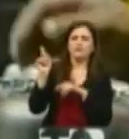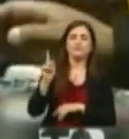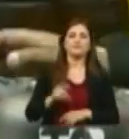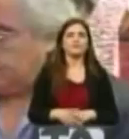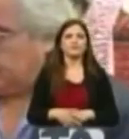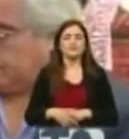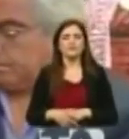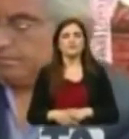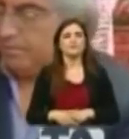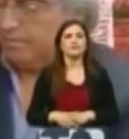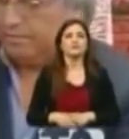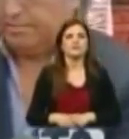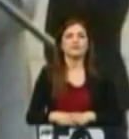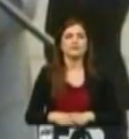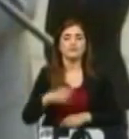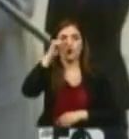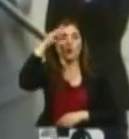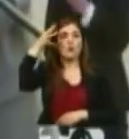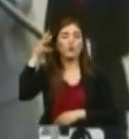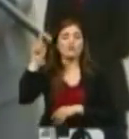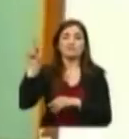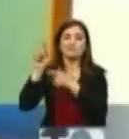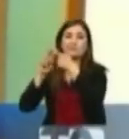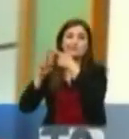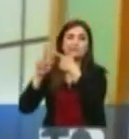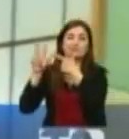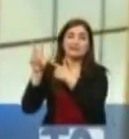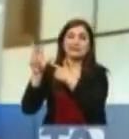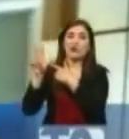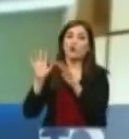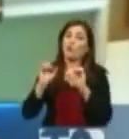se refuerzan. Esto mientras Baroja, Cabrera y Carrasco perfilan